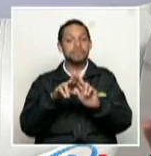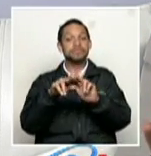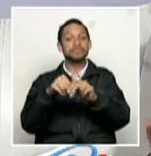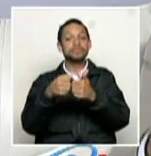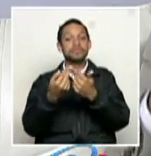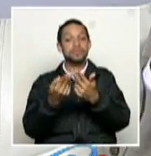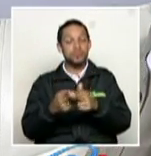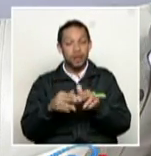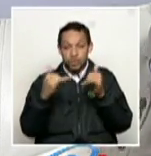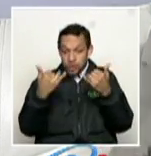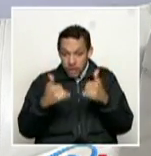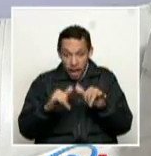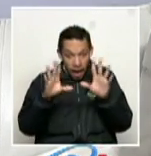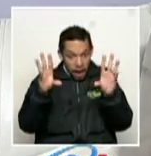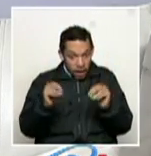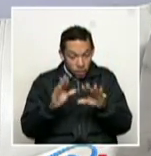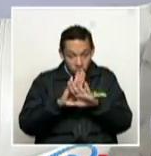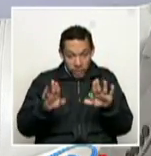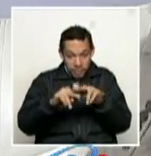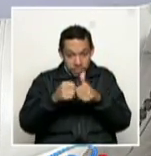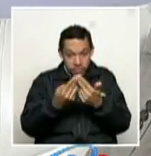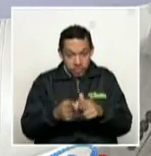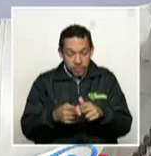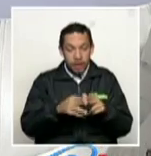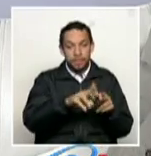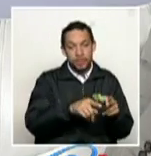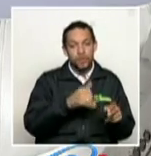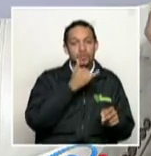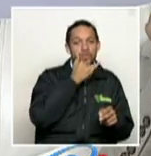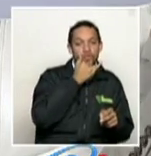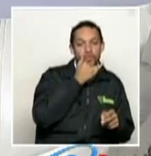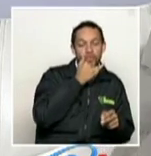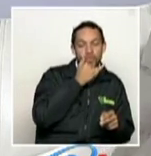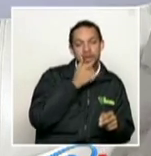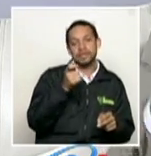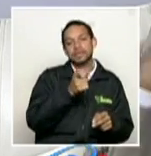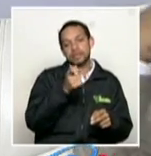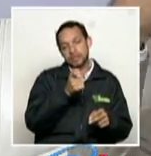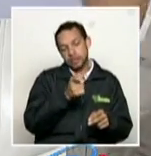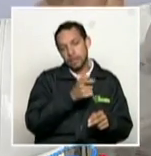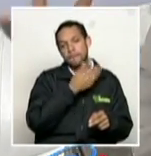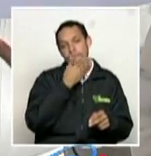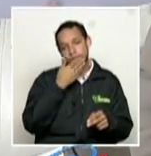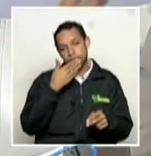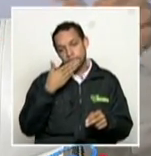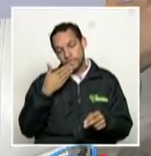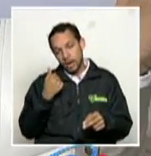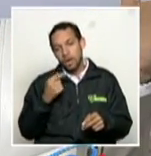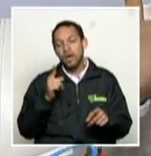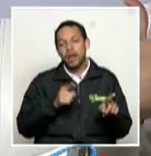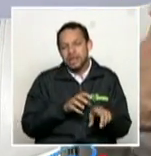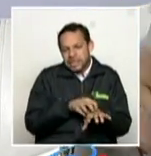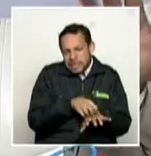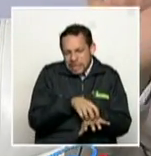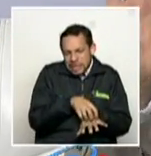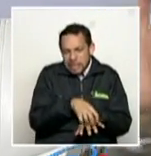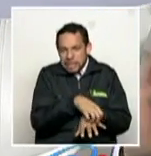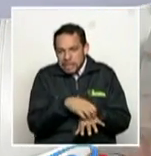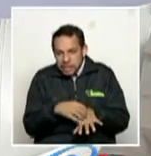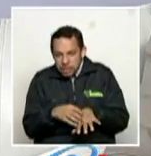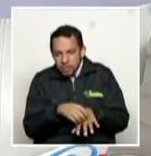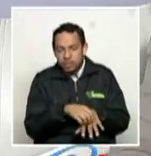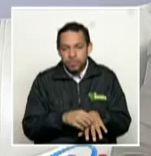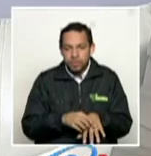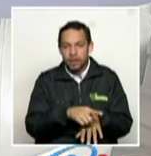mujer, porque el trauma de la relación sexual les inflama, les causa dolor para orinar, creen que son infecciones y empiezan a tomar